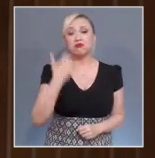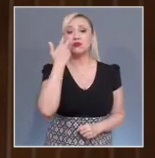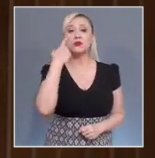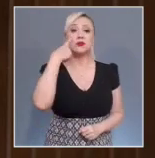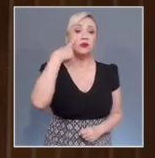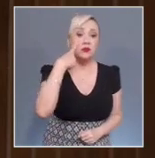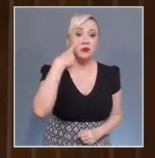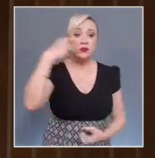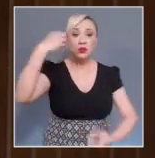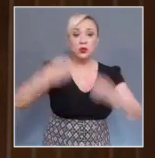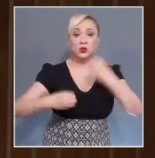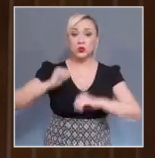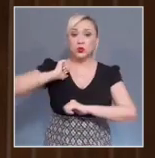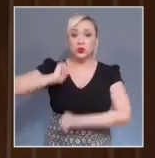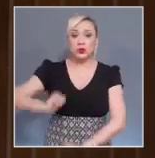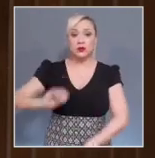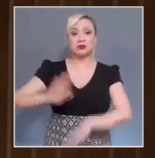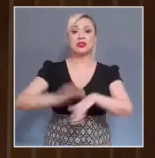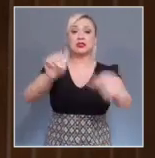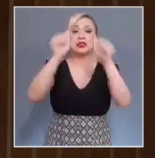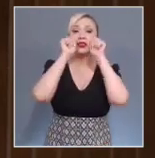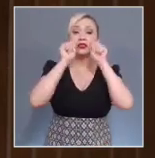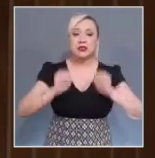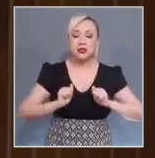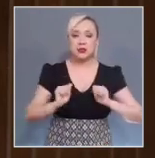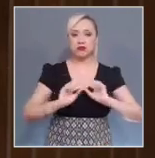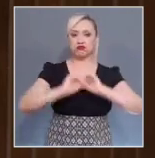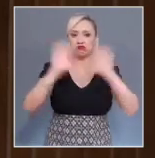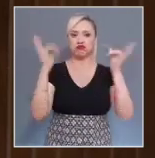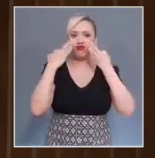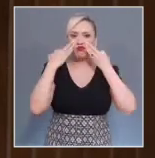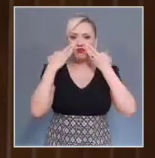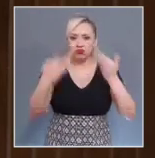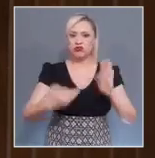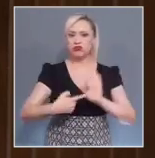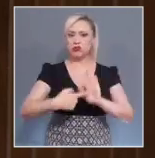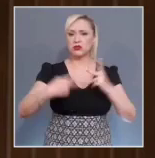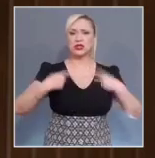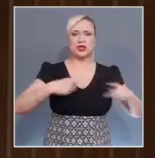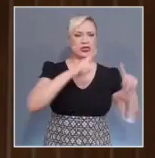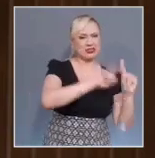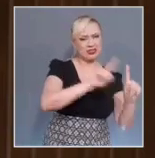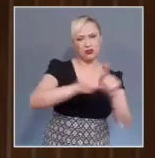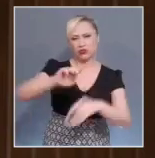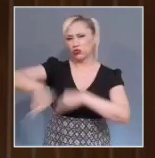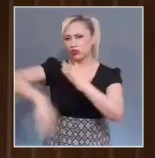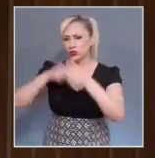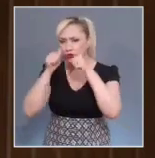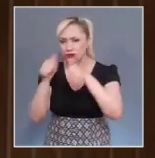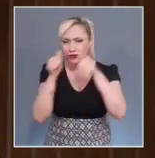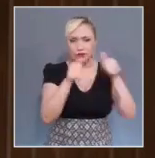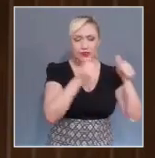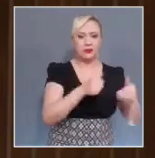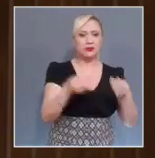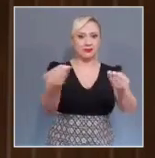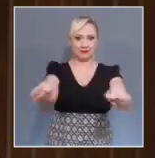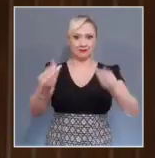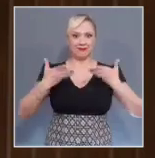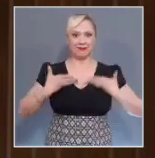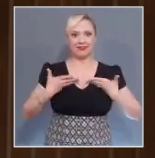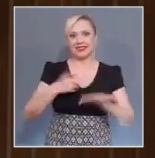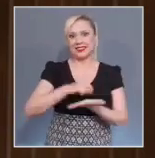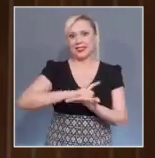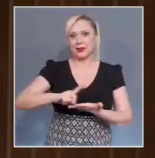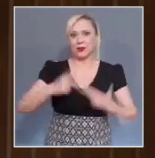cercano, transparente, plural, garante de nuestros derechos humanos y, sobre